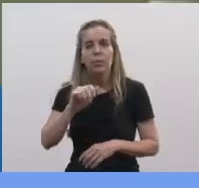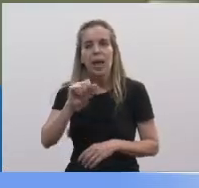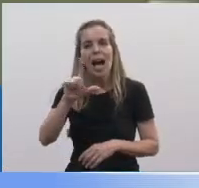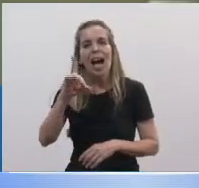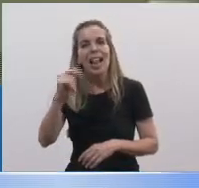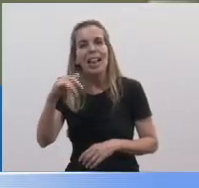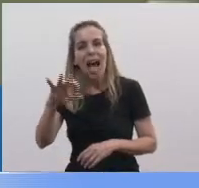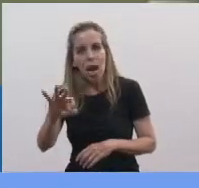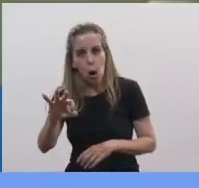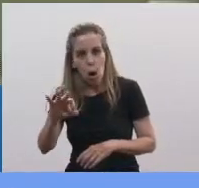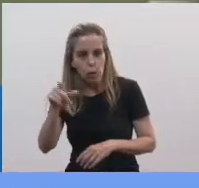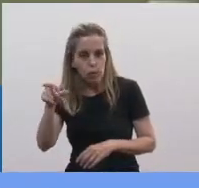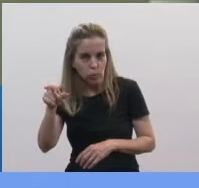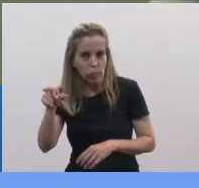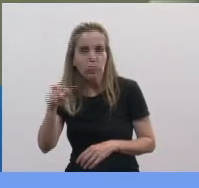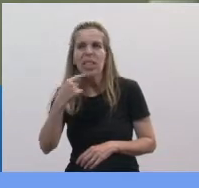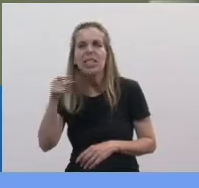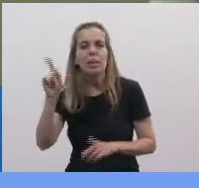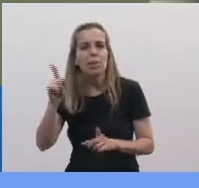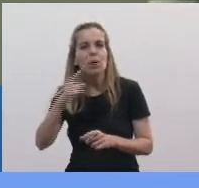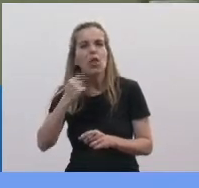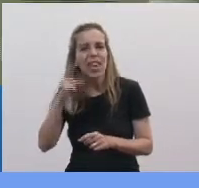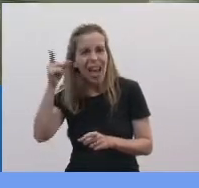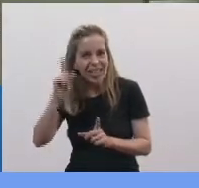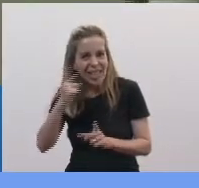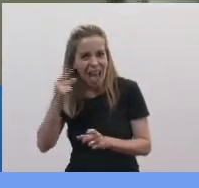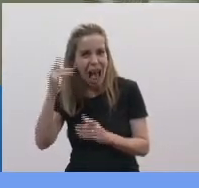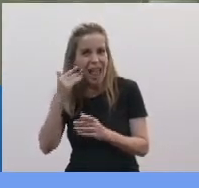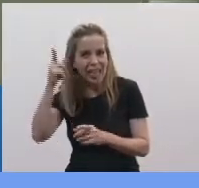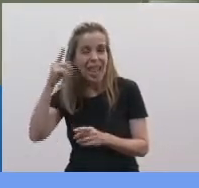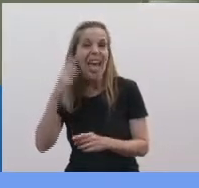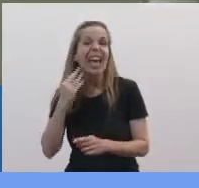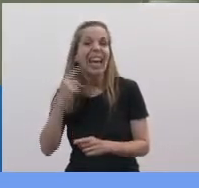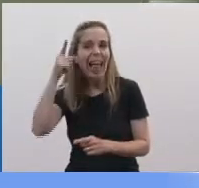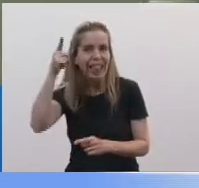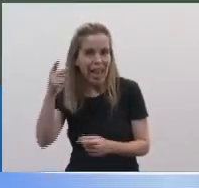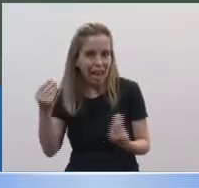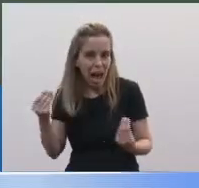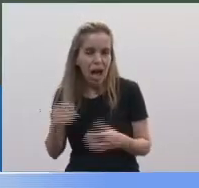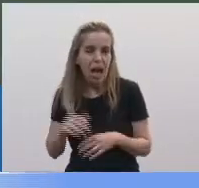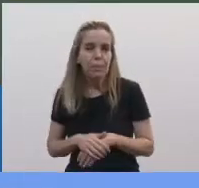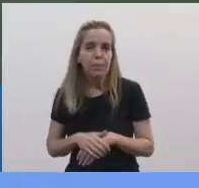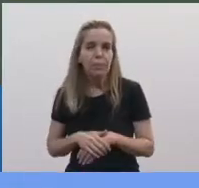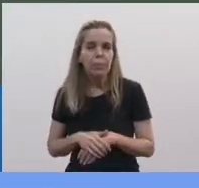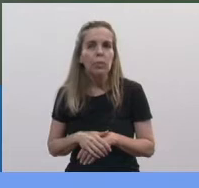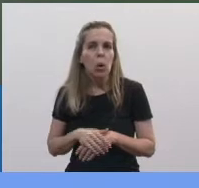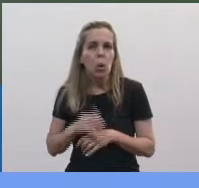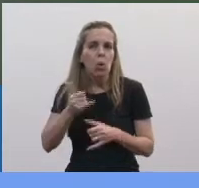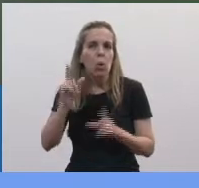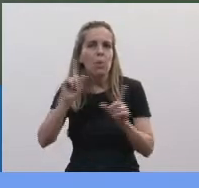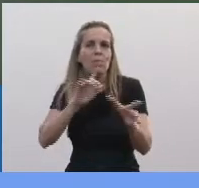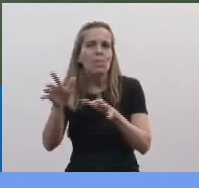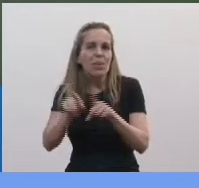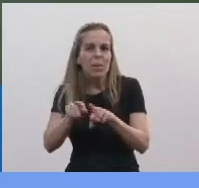Aldano dice que aquella tarde frente a Inglaterra, de obviamente de argentinidad al palo, hubo